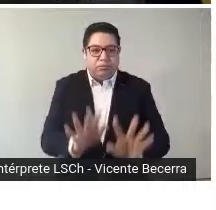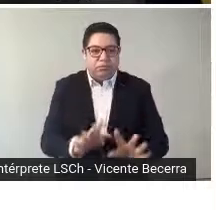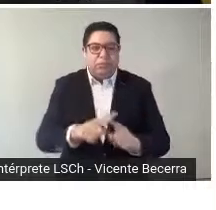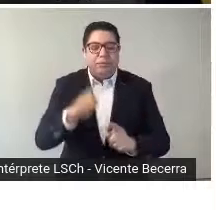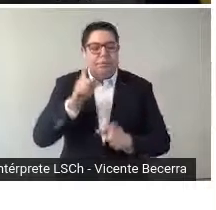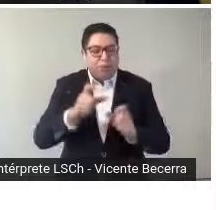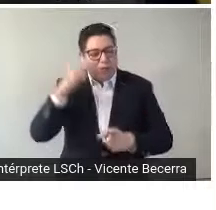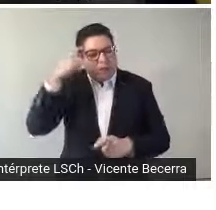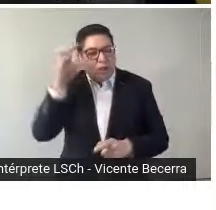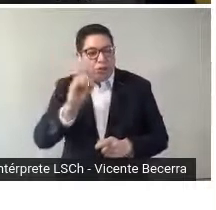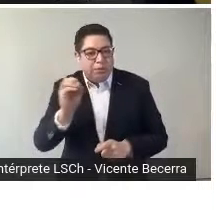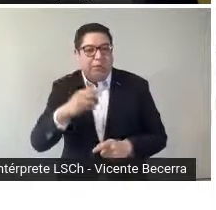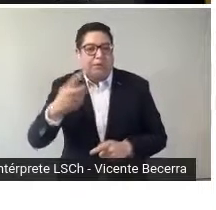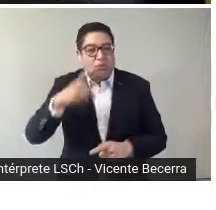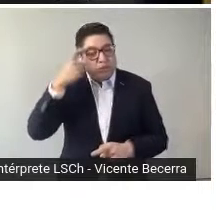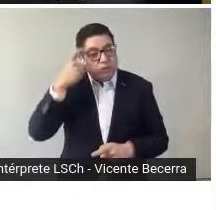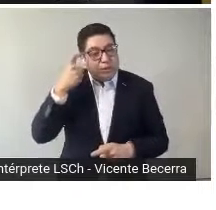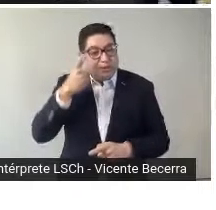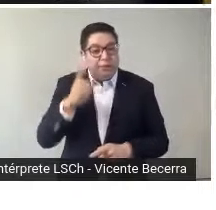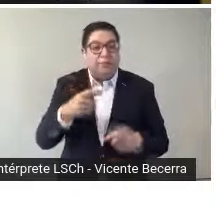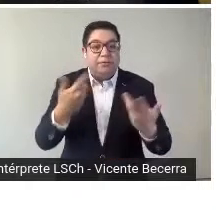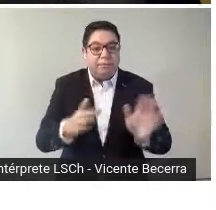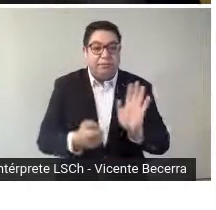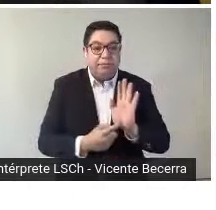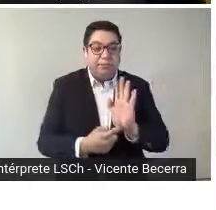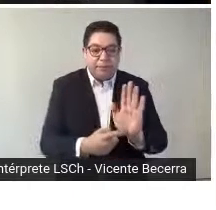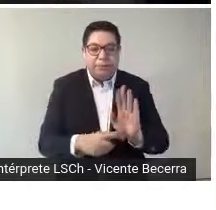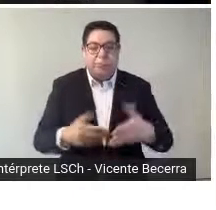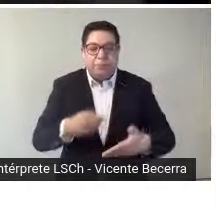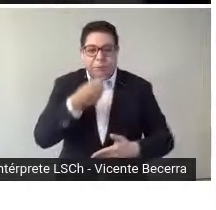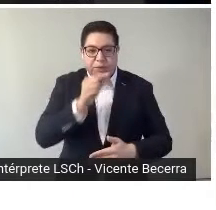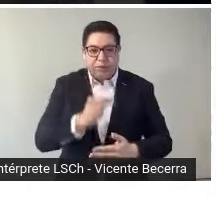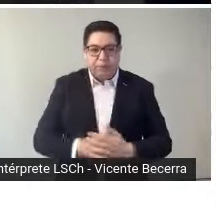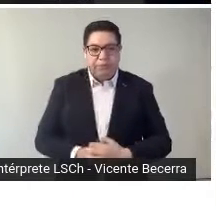reflexiones respecto a esta pregunta y lo voy a compartir de inmediato.